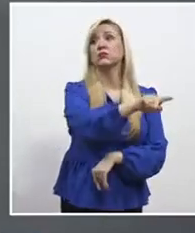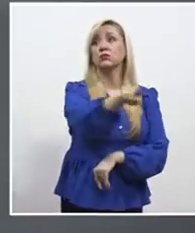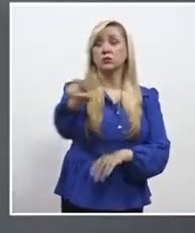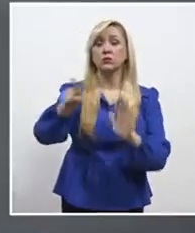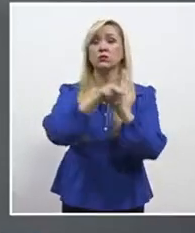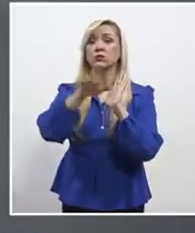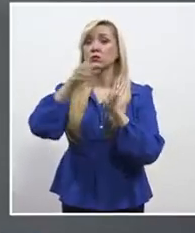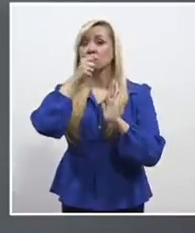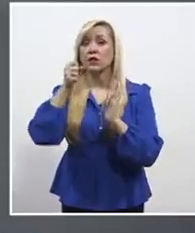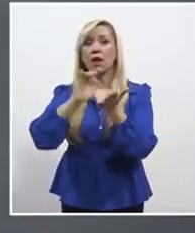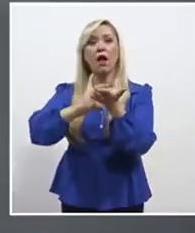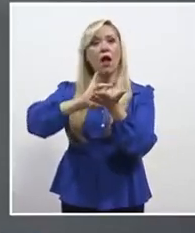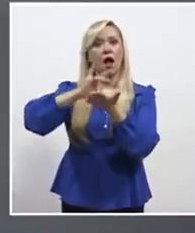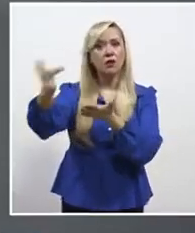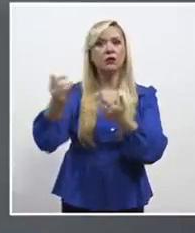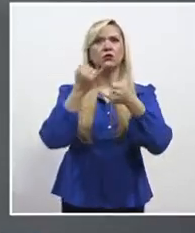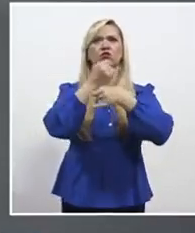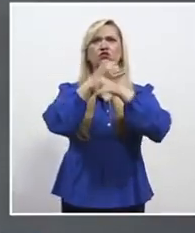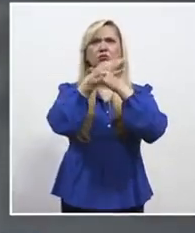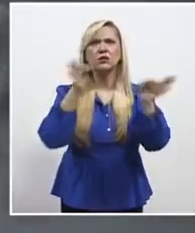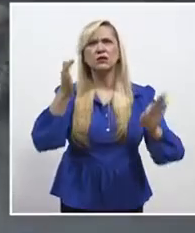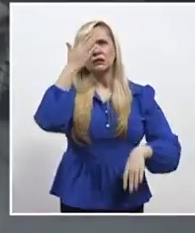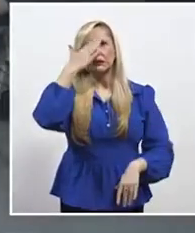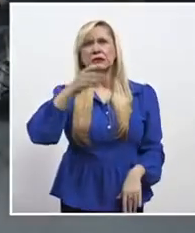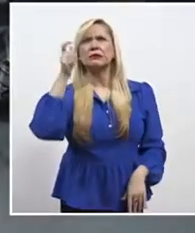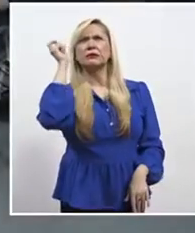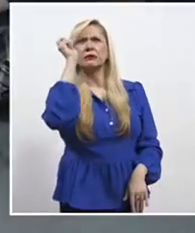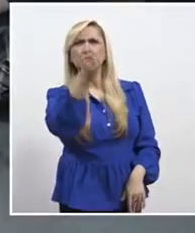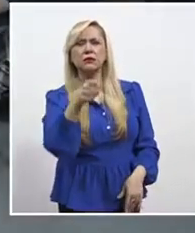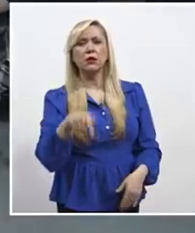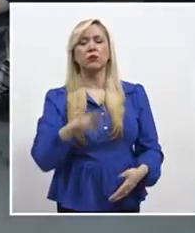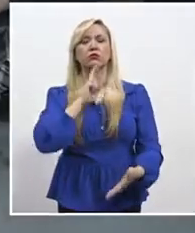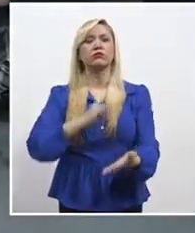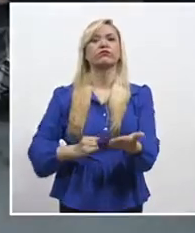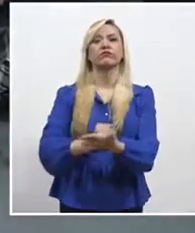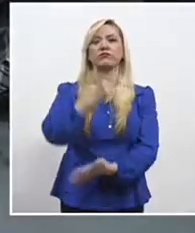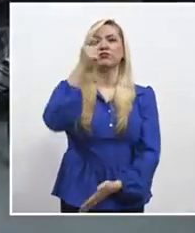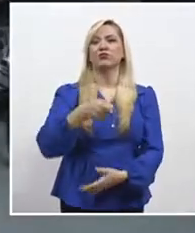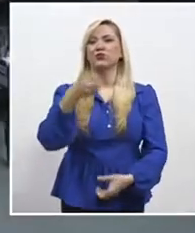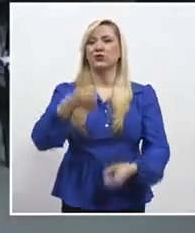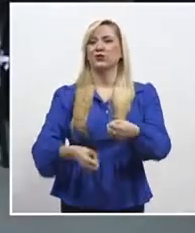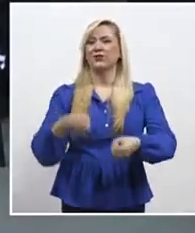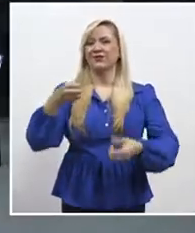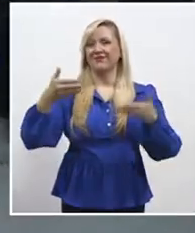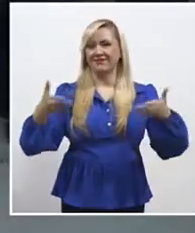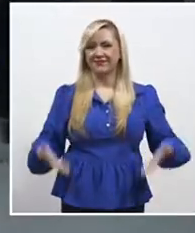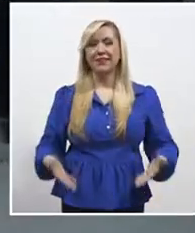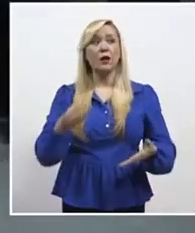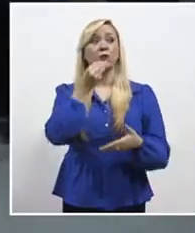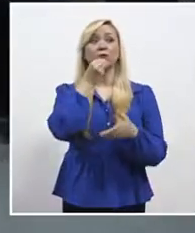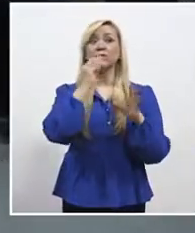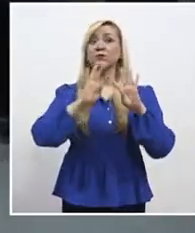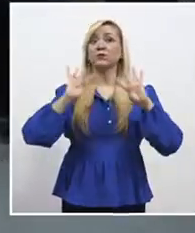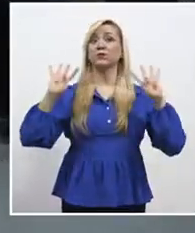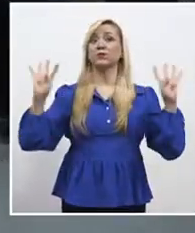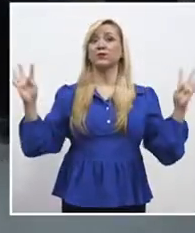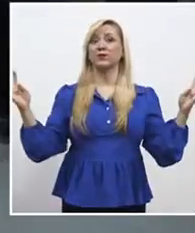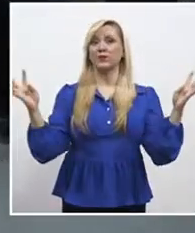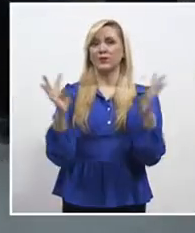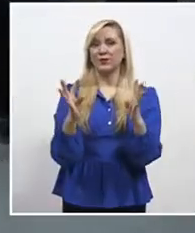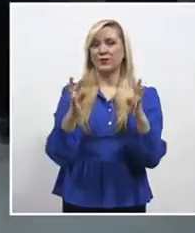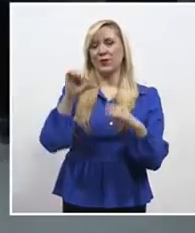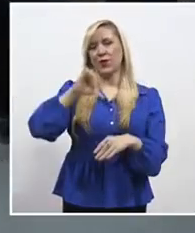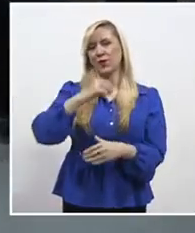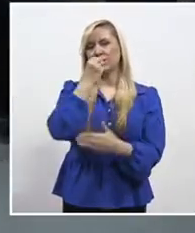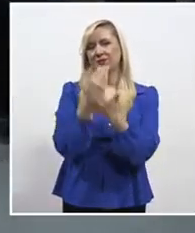las y los mexicanos a saber las razones de las sentencias que emite la Corte. Durante un desayuno que sostuvo con representantes de medios de